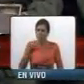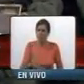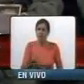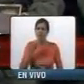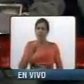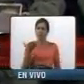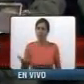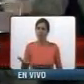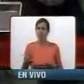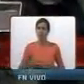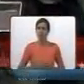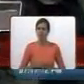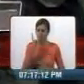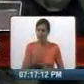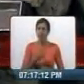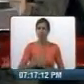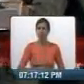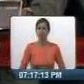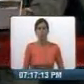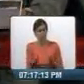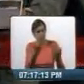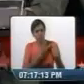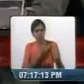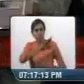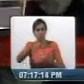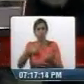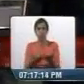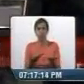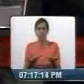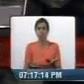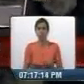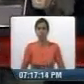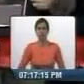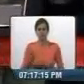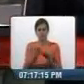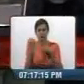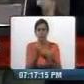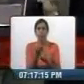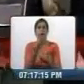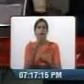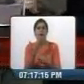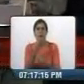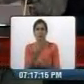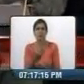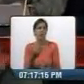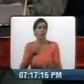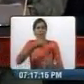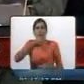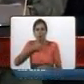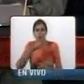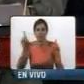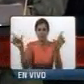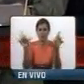las informaciones. Esa es nuestra responsabilidad cuando trabajamos en medios tan importantes